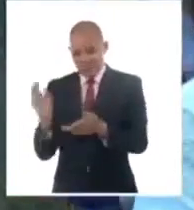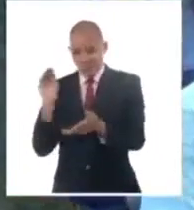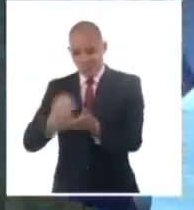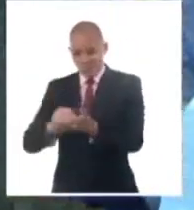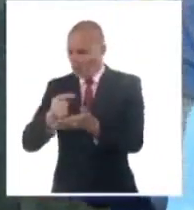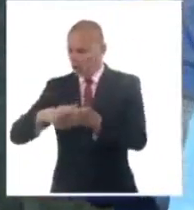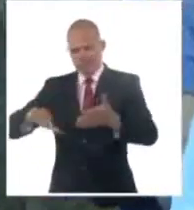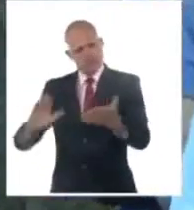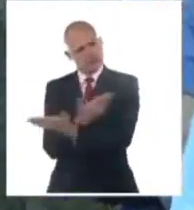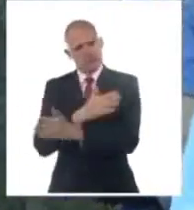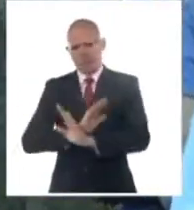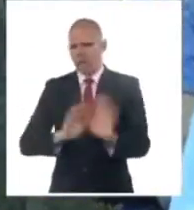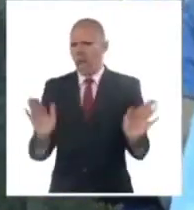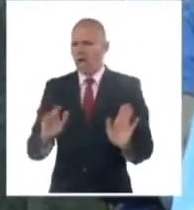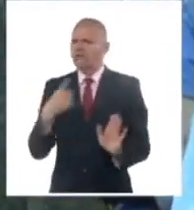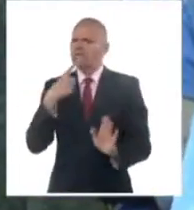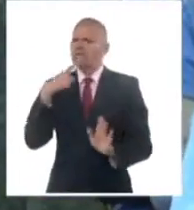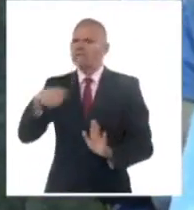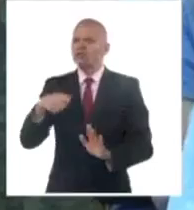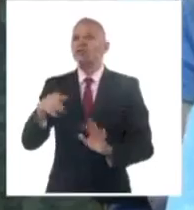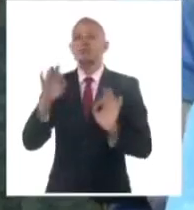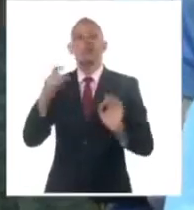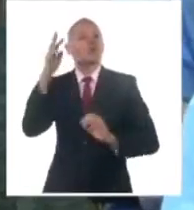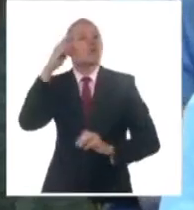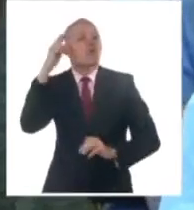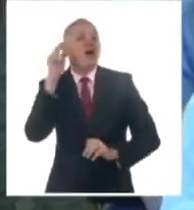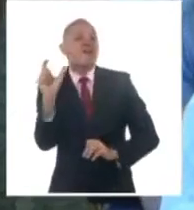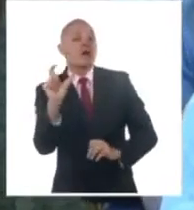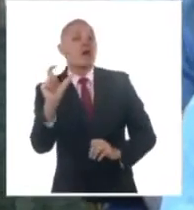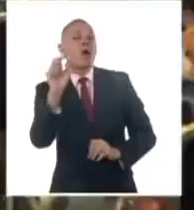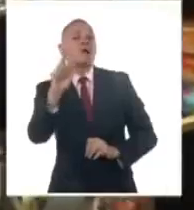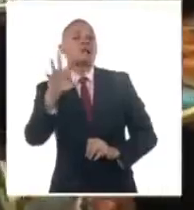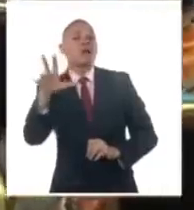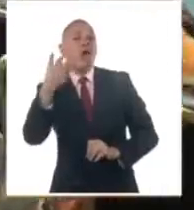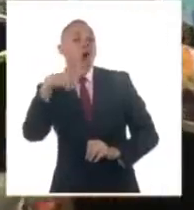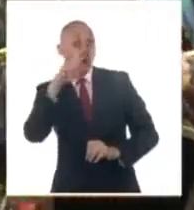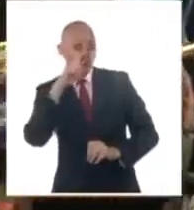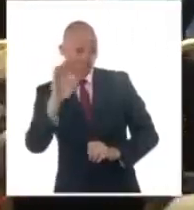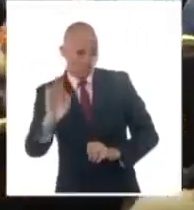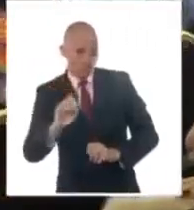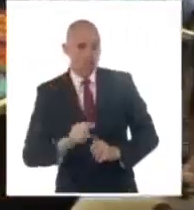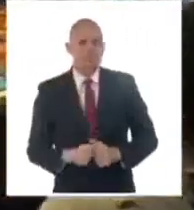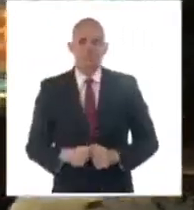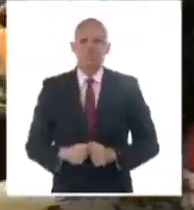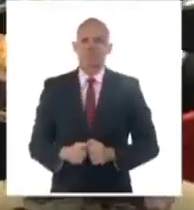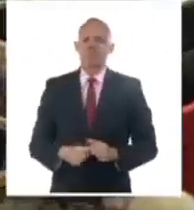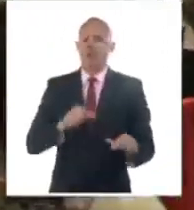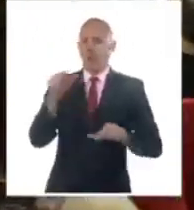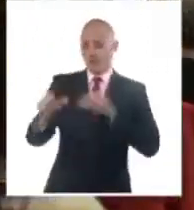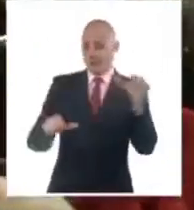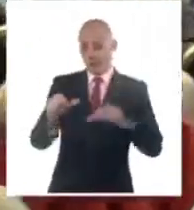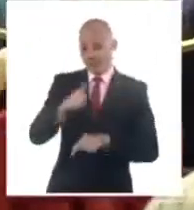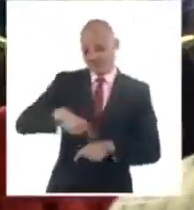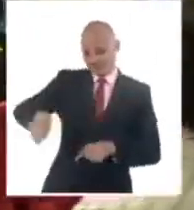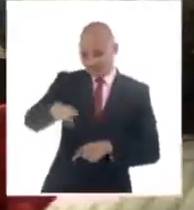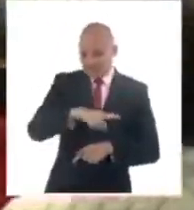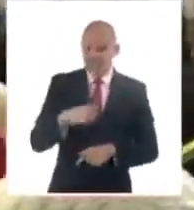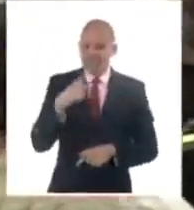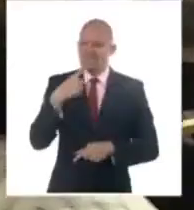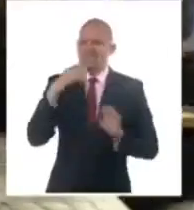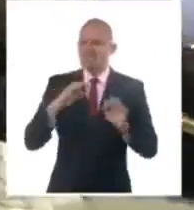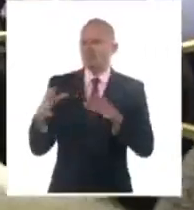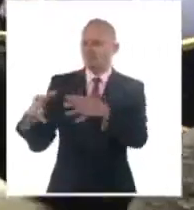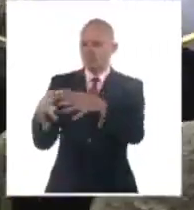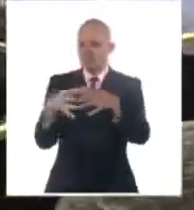a todos este día, el 25 de junio. Los participantes abogaron por la unidad entre sus luchas sociales